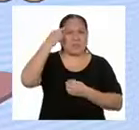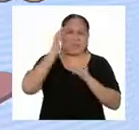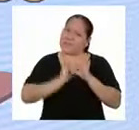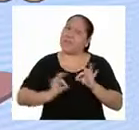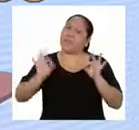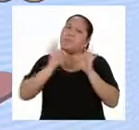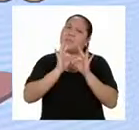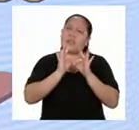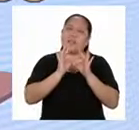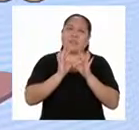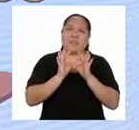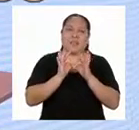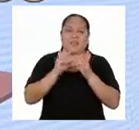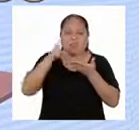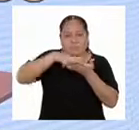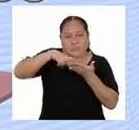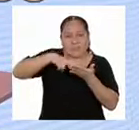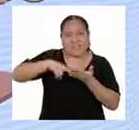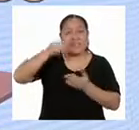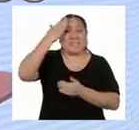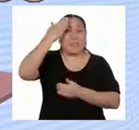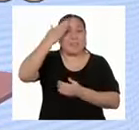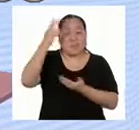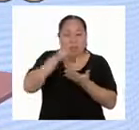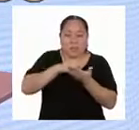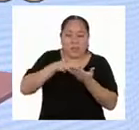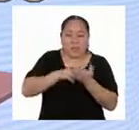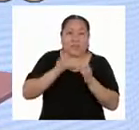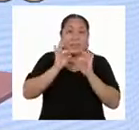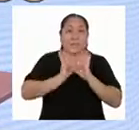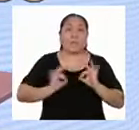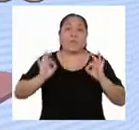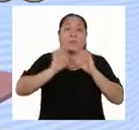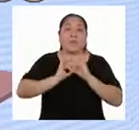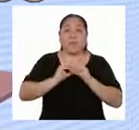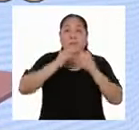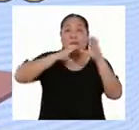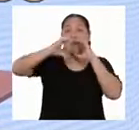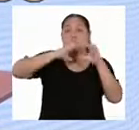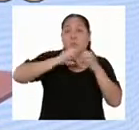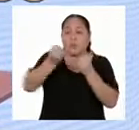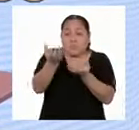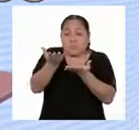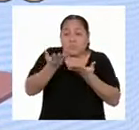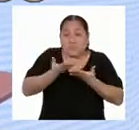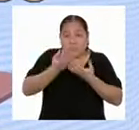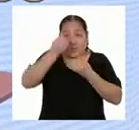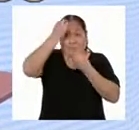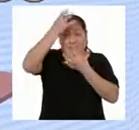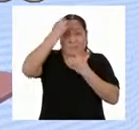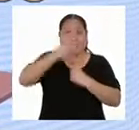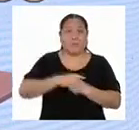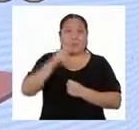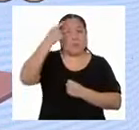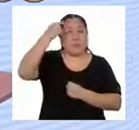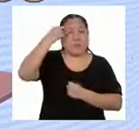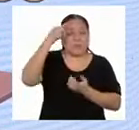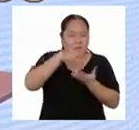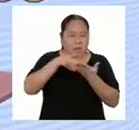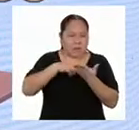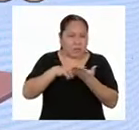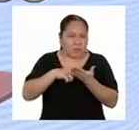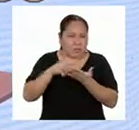lectura? Sabemos que leer nos sirve para comunicarnos y para recibir información. ¿Ustedes creen que la lectura sirve para algo